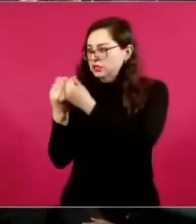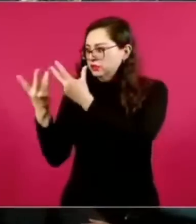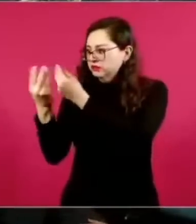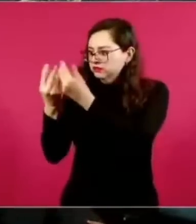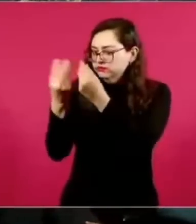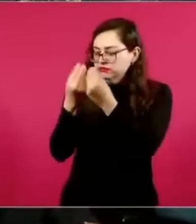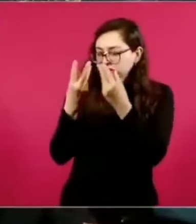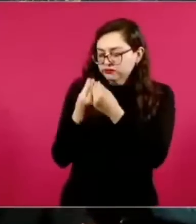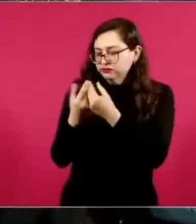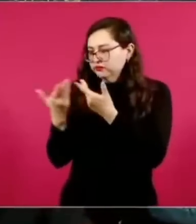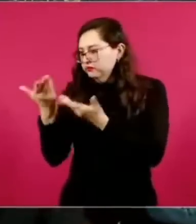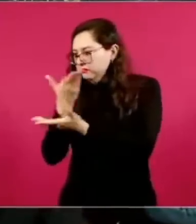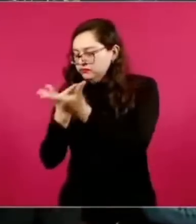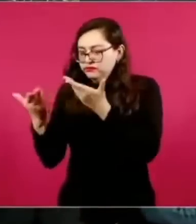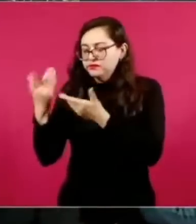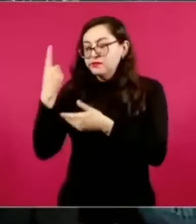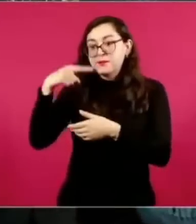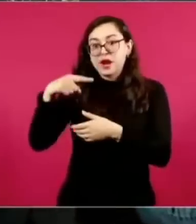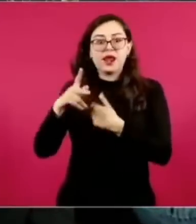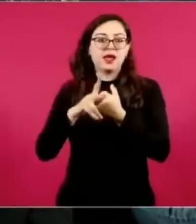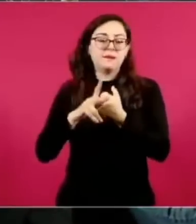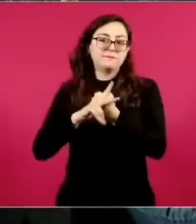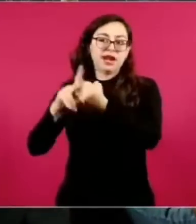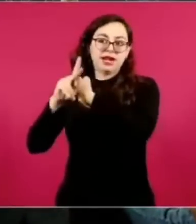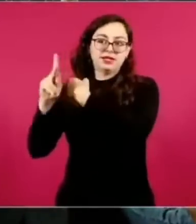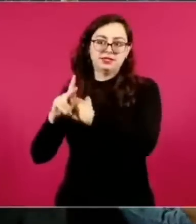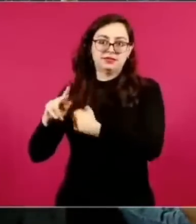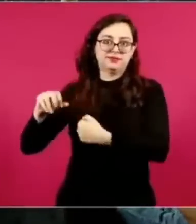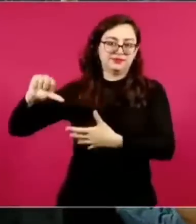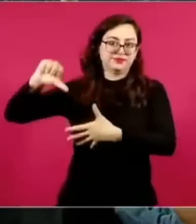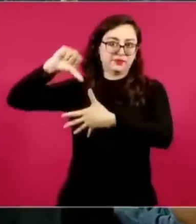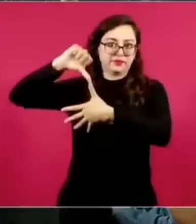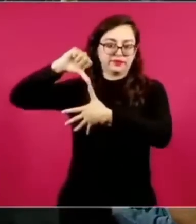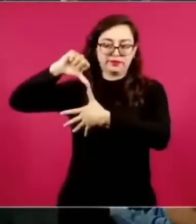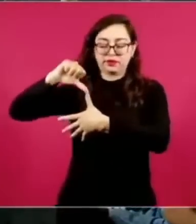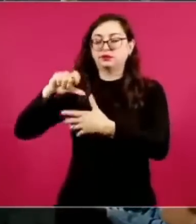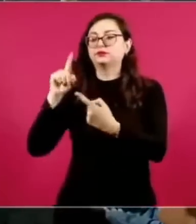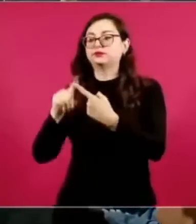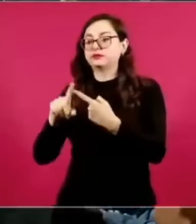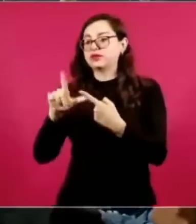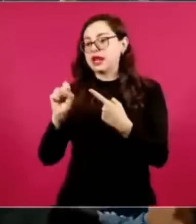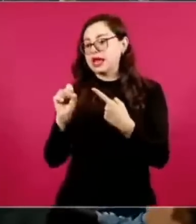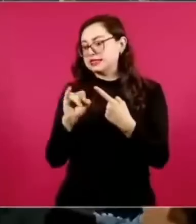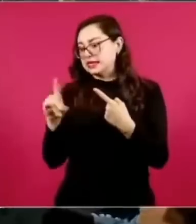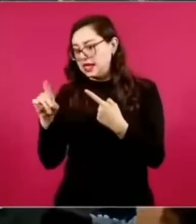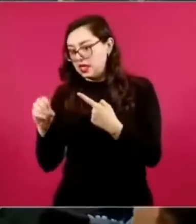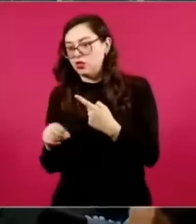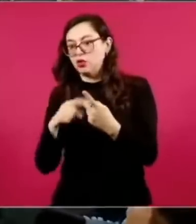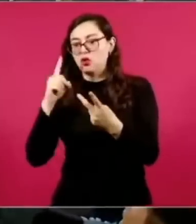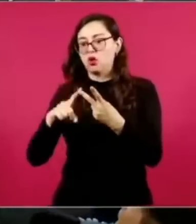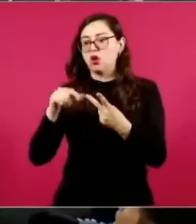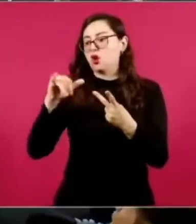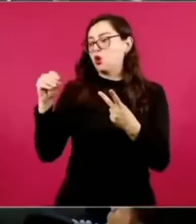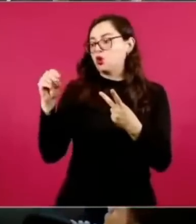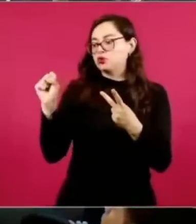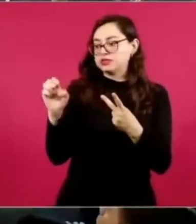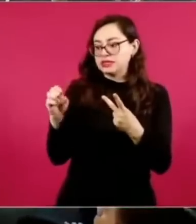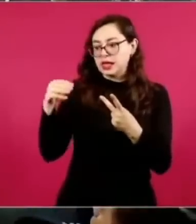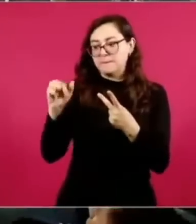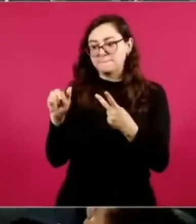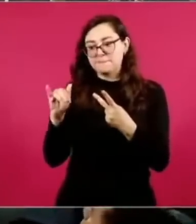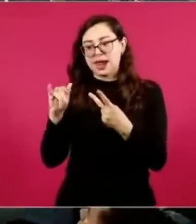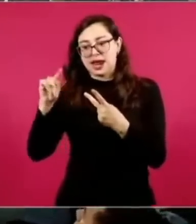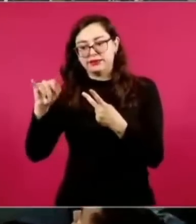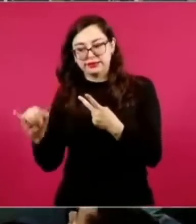Maceo, Antonio Maceo, se encuentra con José Martí, se encuentra con